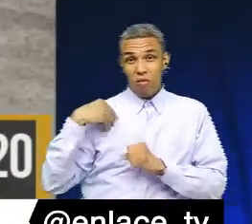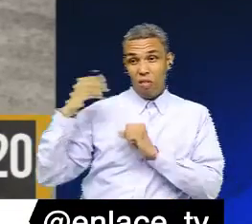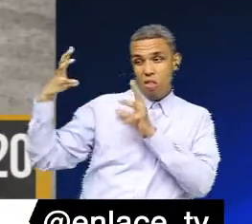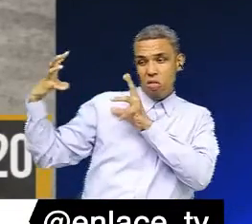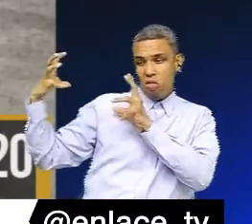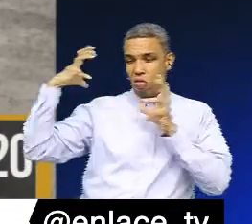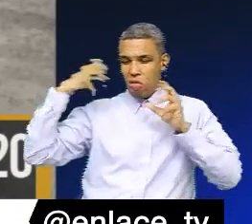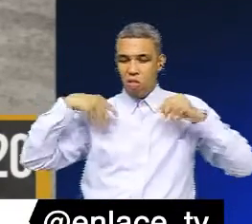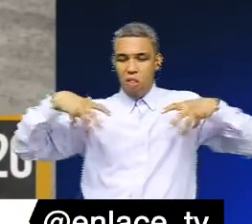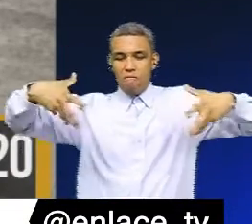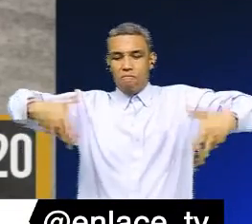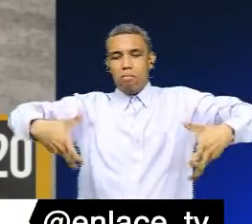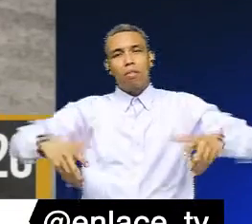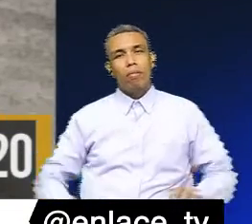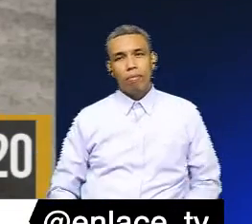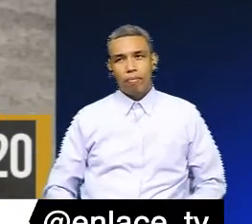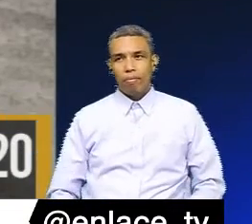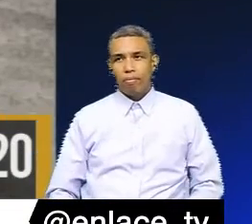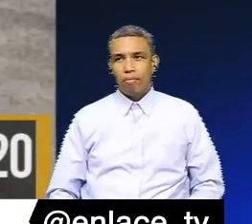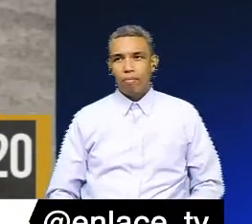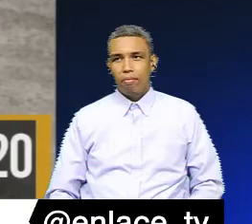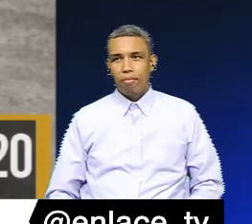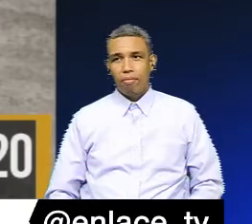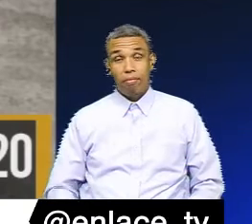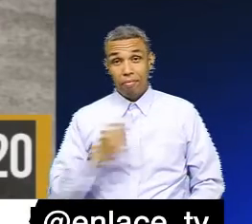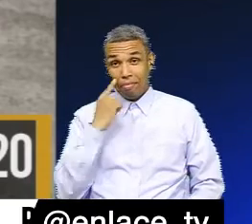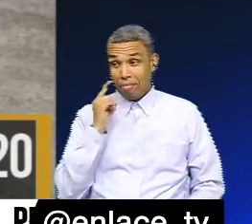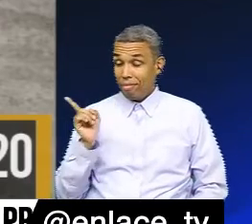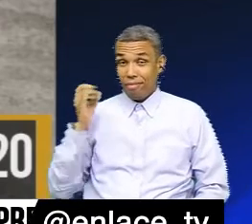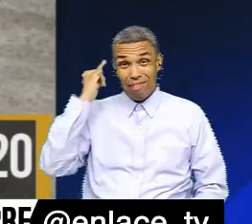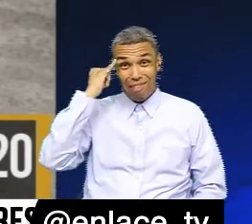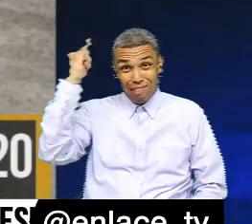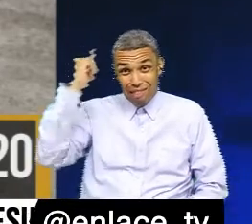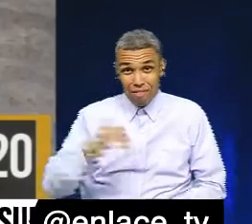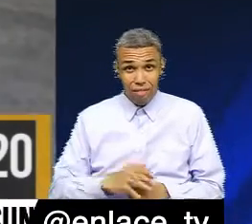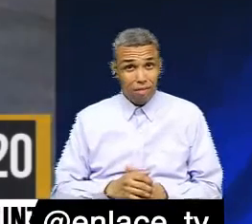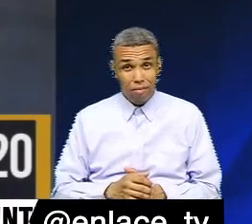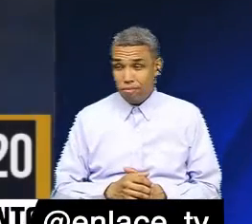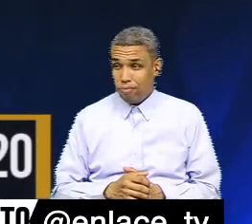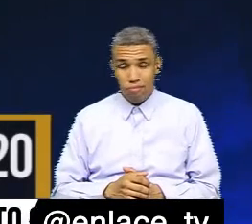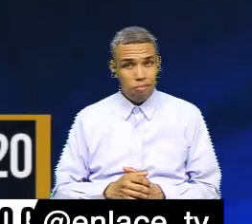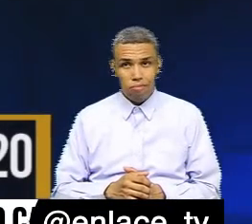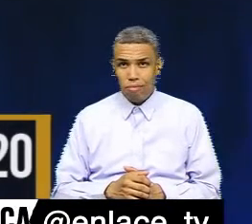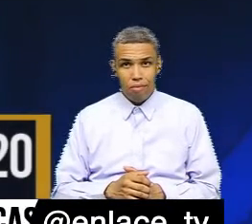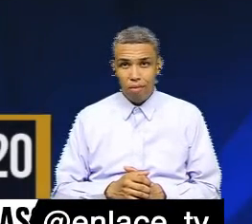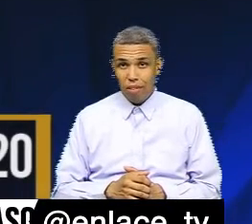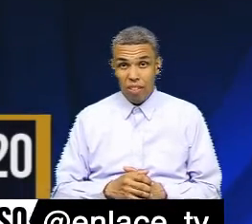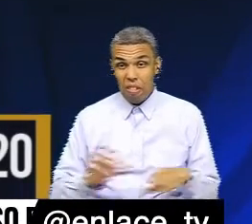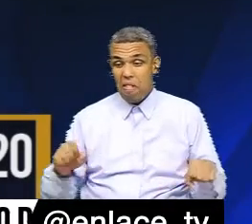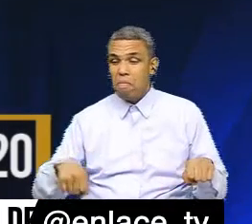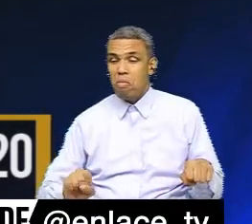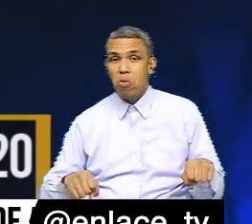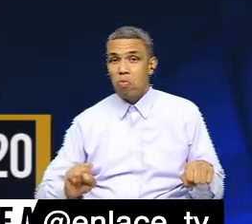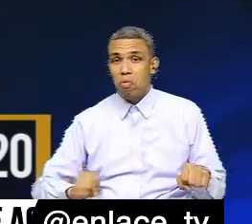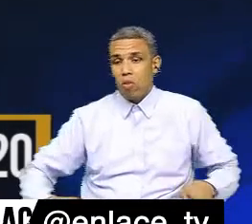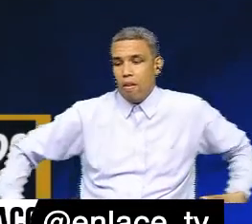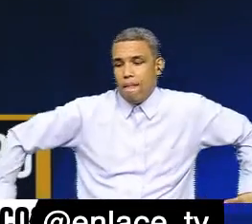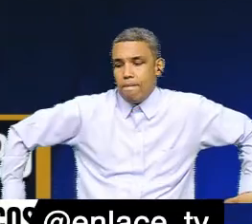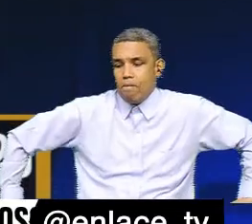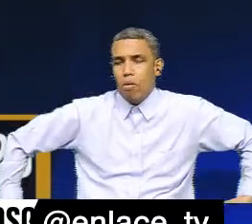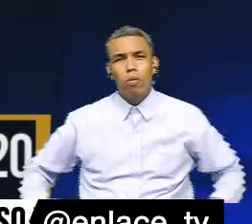creatividad se trata a la hora del transporte esa idea de no dejar la carretilla llamó la atención de nuestro reportero además de no